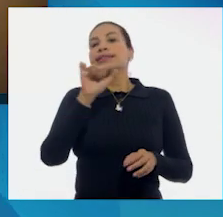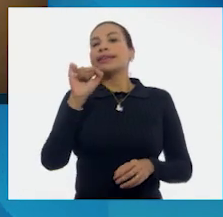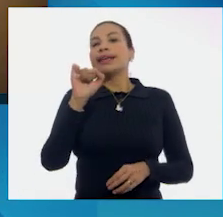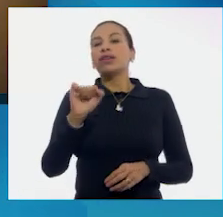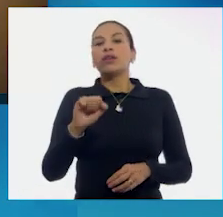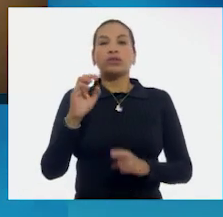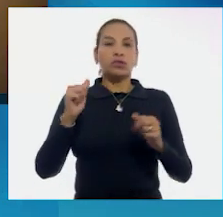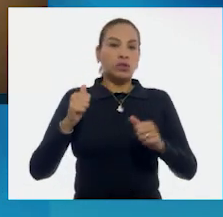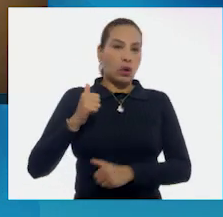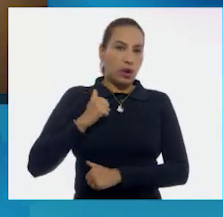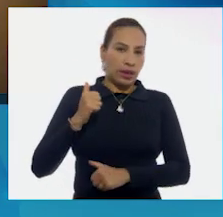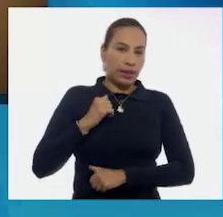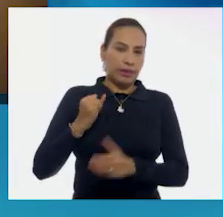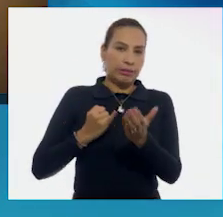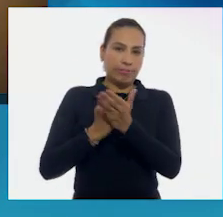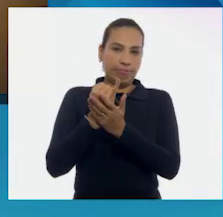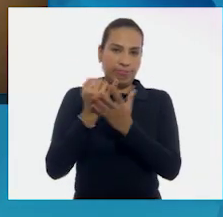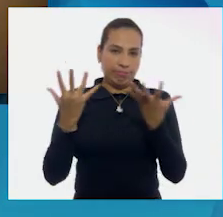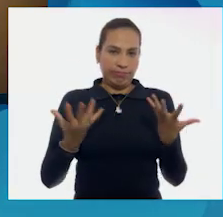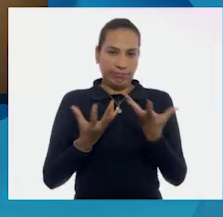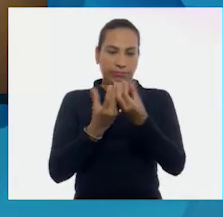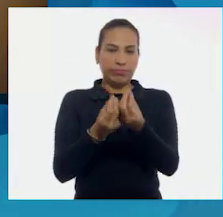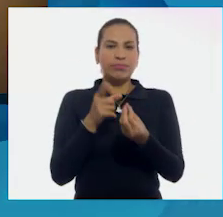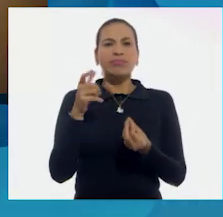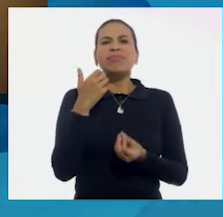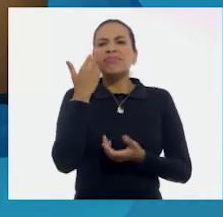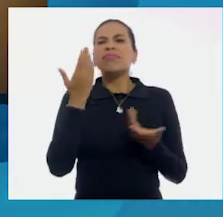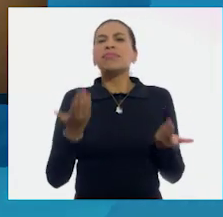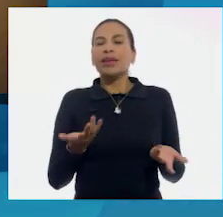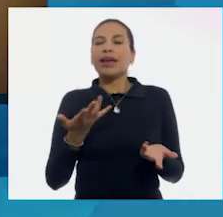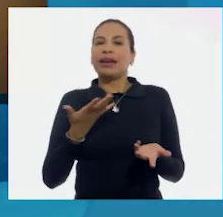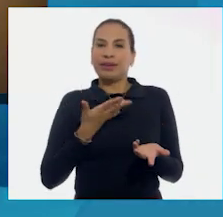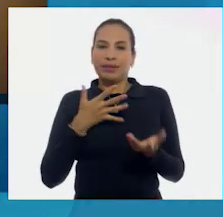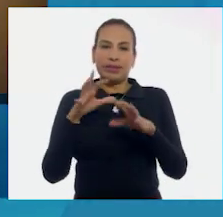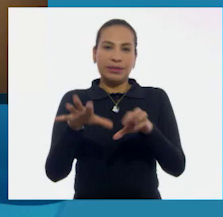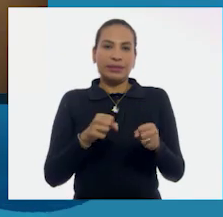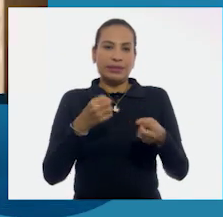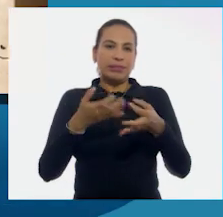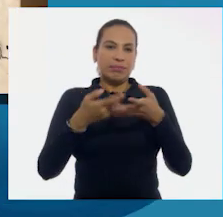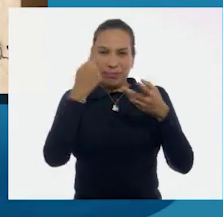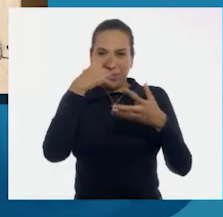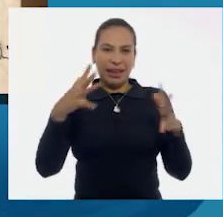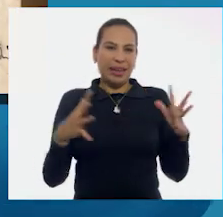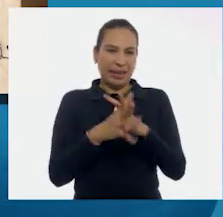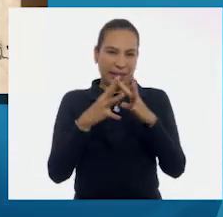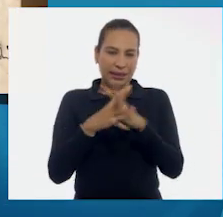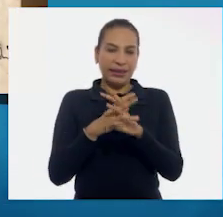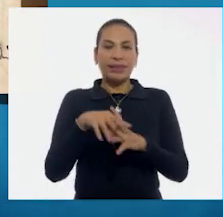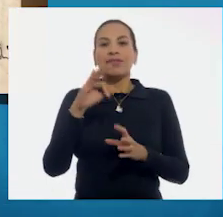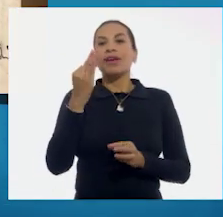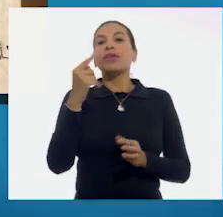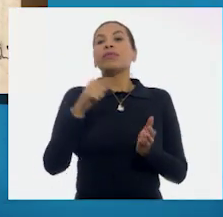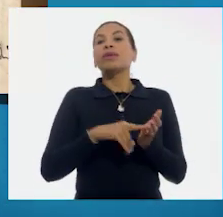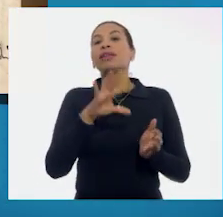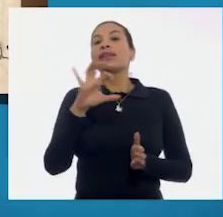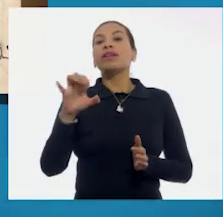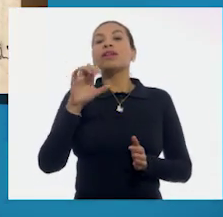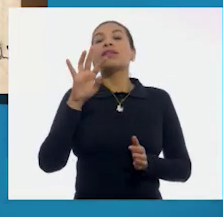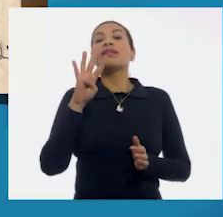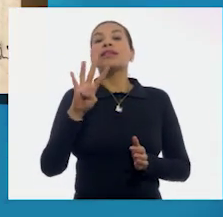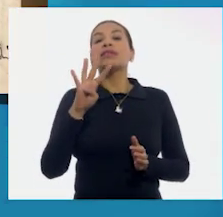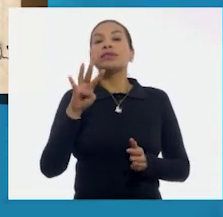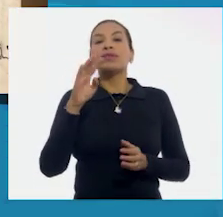600 soldados decidieron ir con él, con la intención de obtener botín de guerra. En febrero de